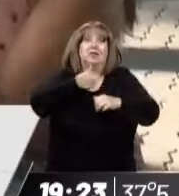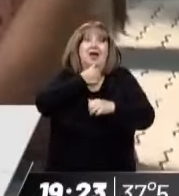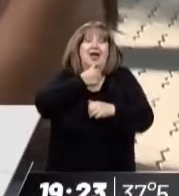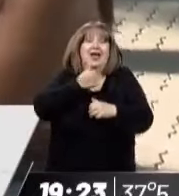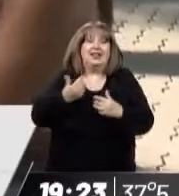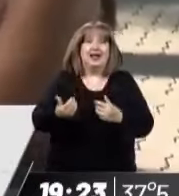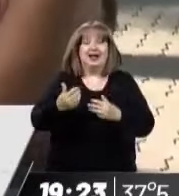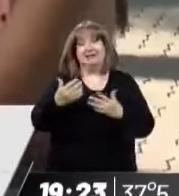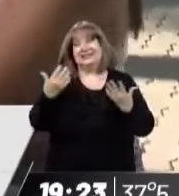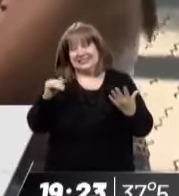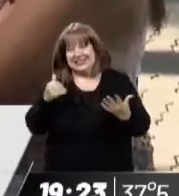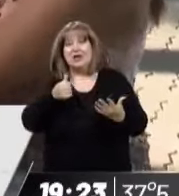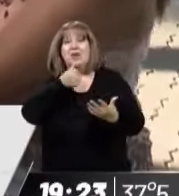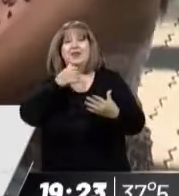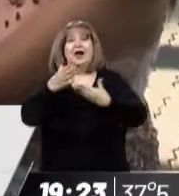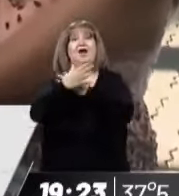¡Ah, mira!